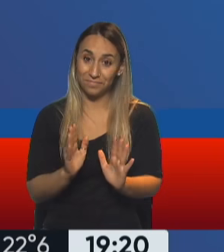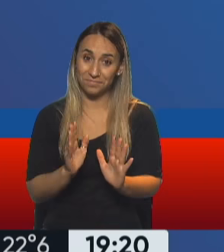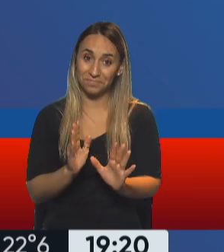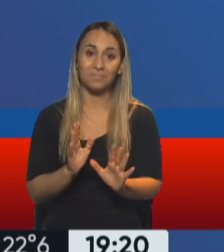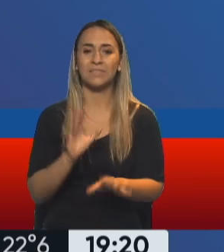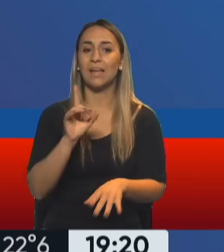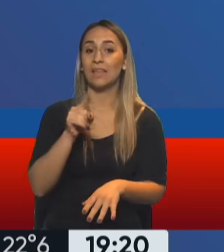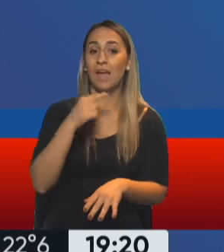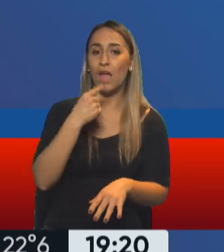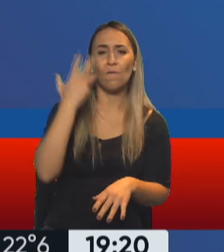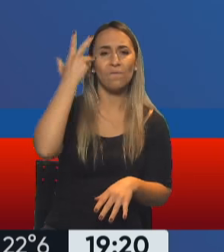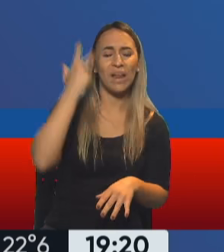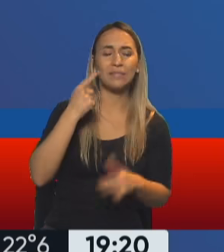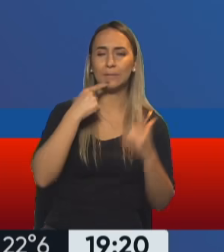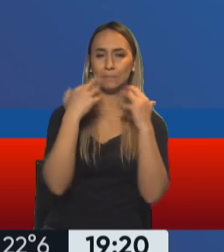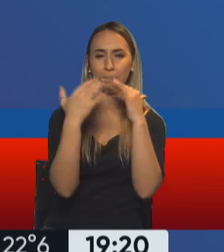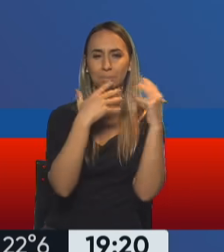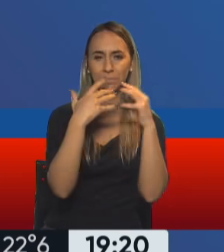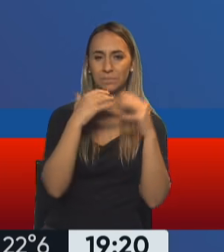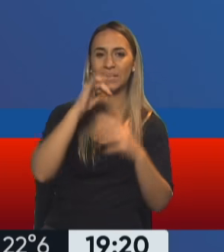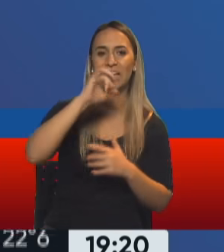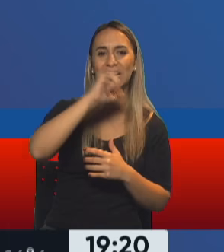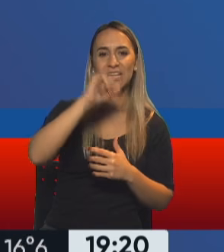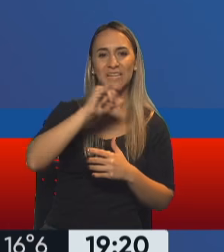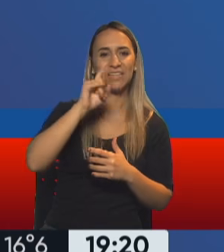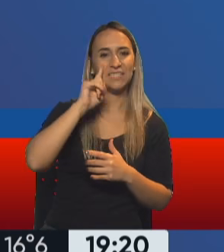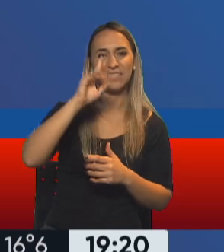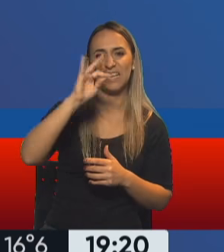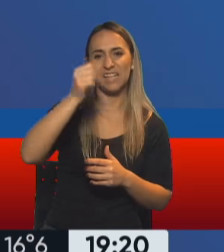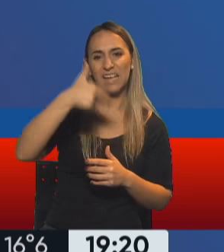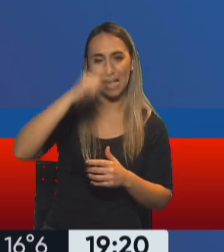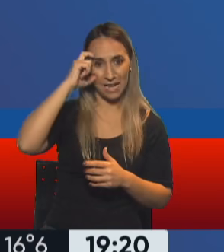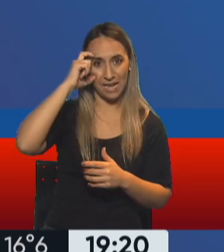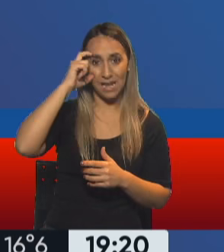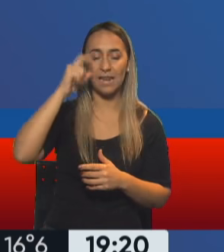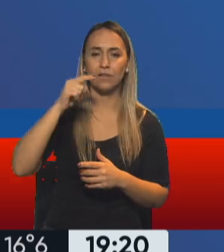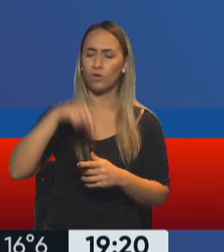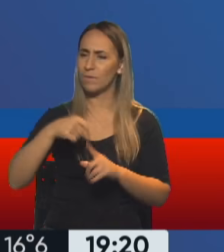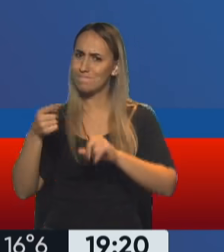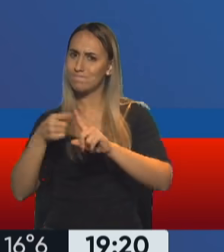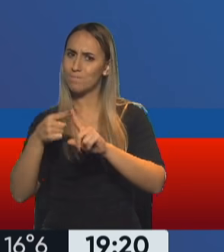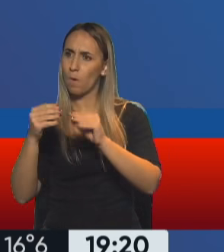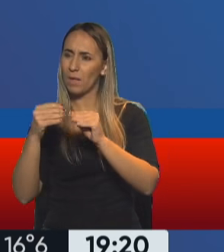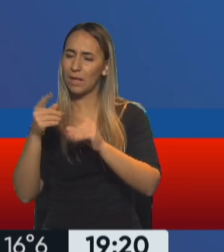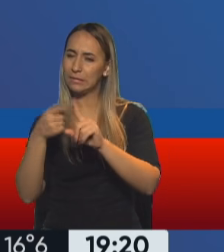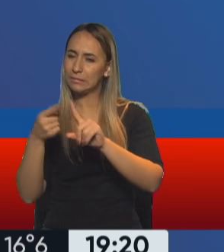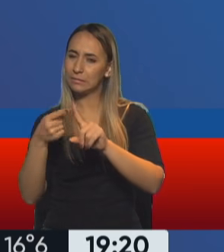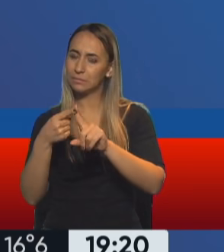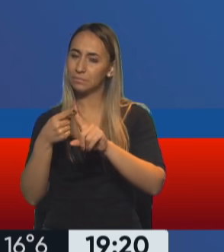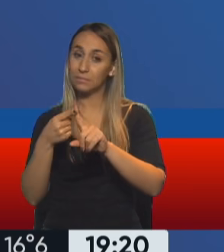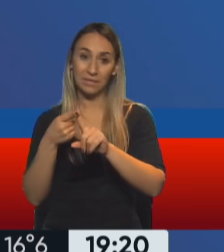francia se habla de zidane no hoy conversé con un colega del equipo ya se habla